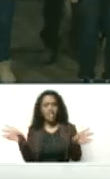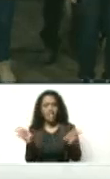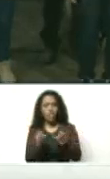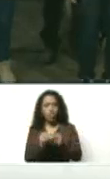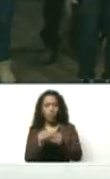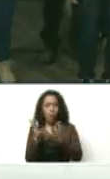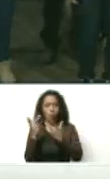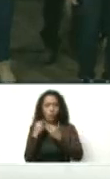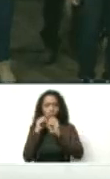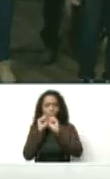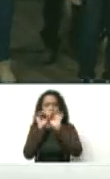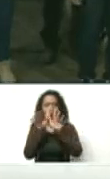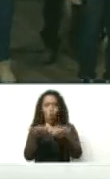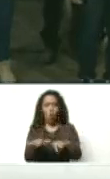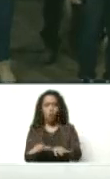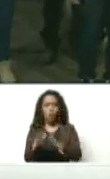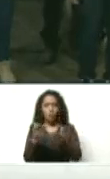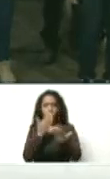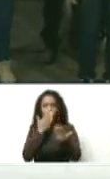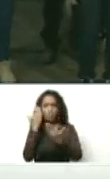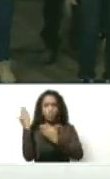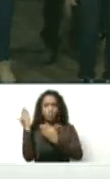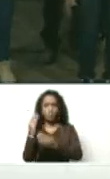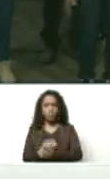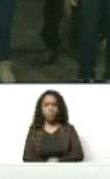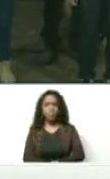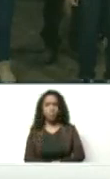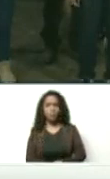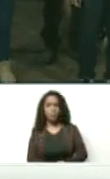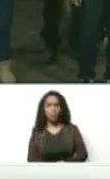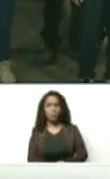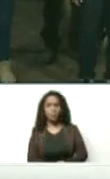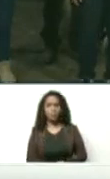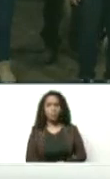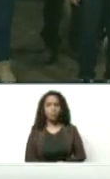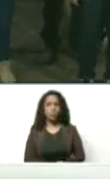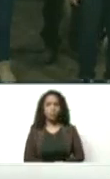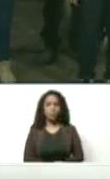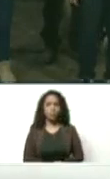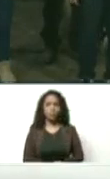oraciones, dame tus bendiciones. Adelante, Karina.